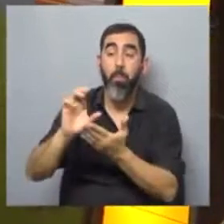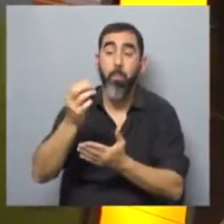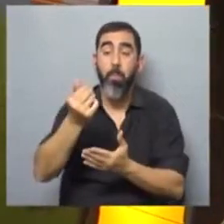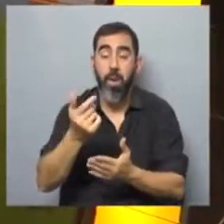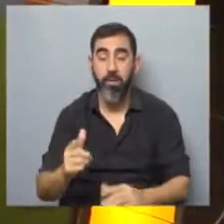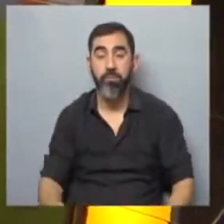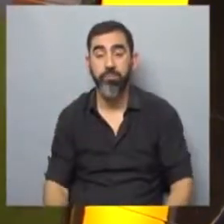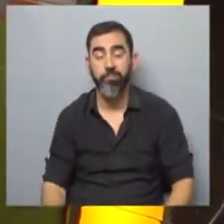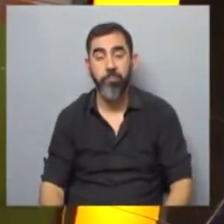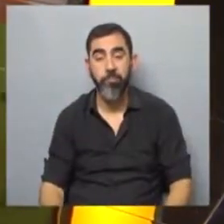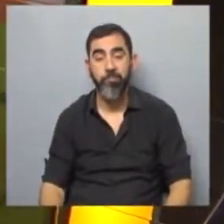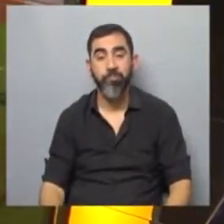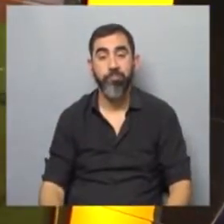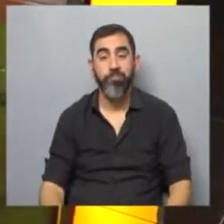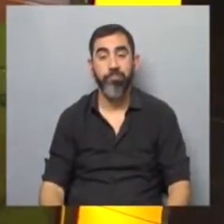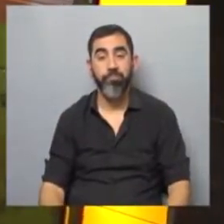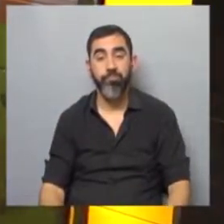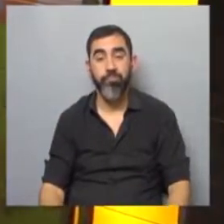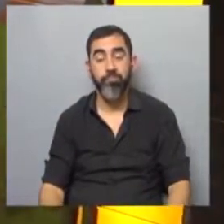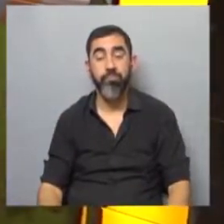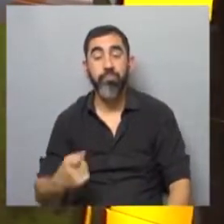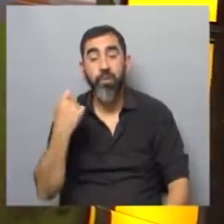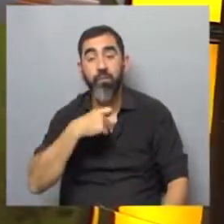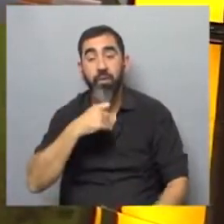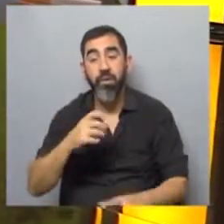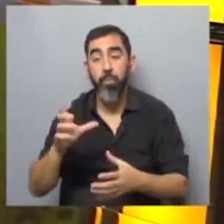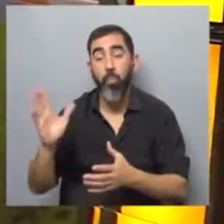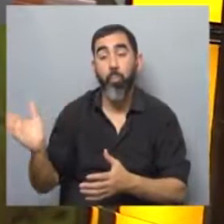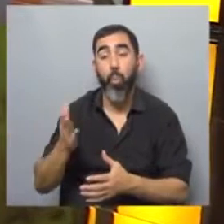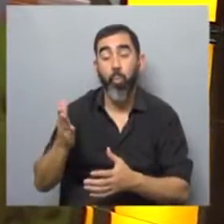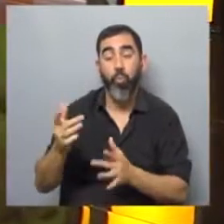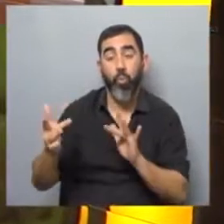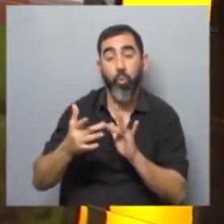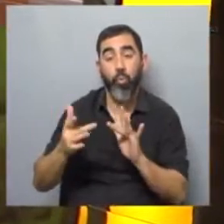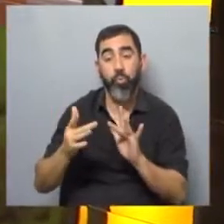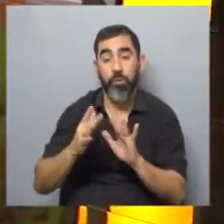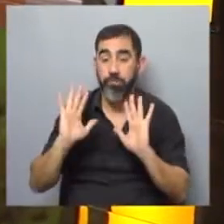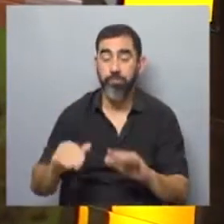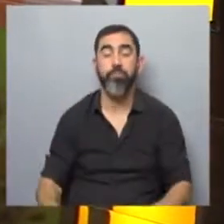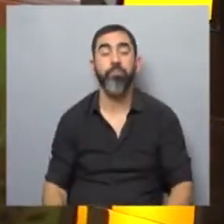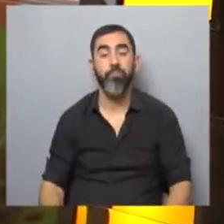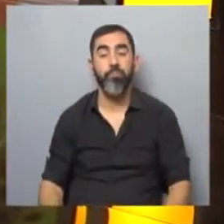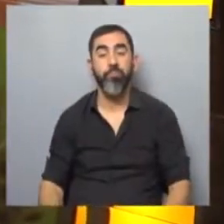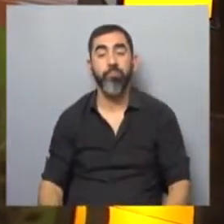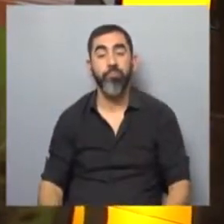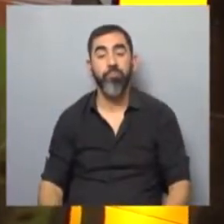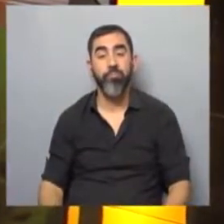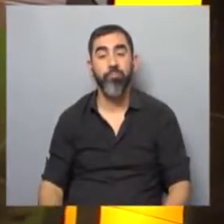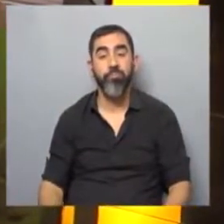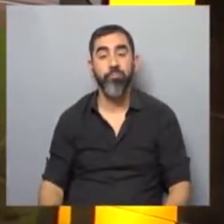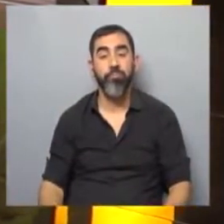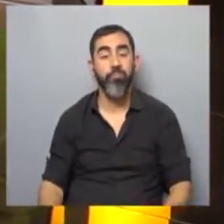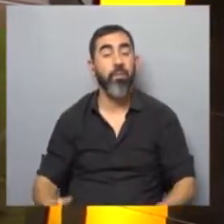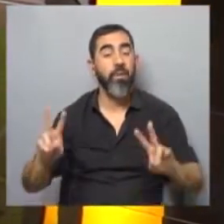Ya hablamos de unión entre distintas ramas del conocimiento, ahora falta la unión con el sector productivo, que debería darse. Dani, acá seguimos